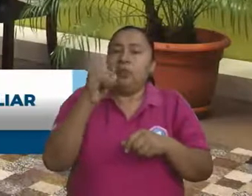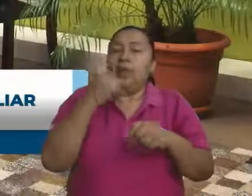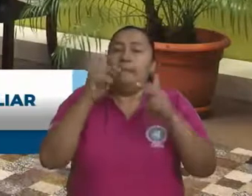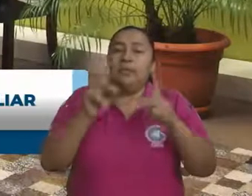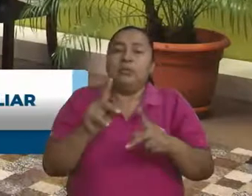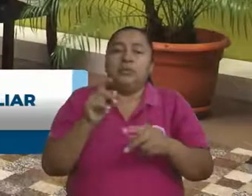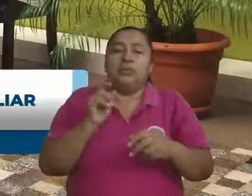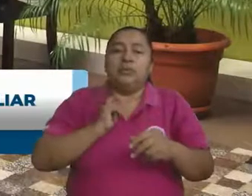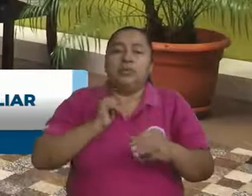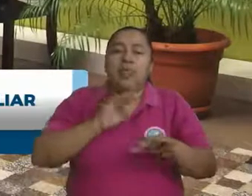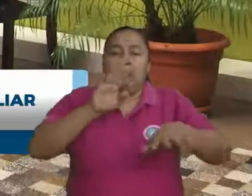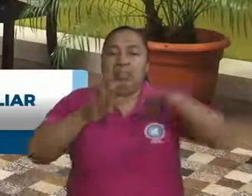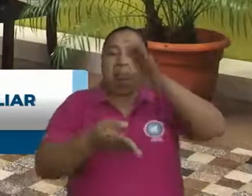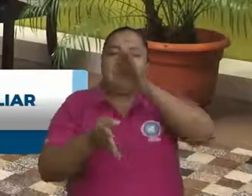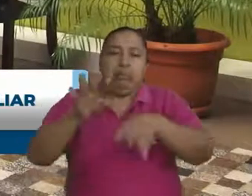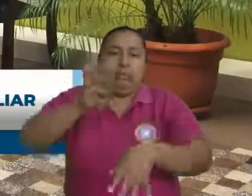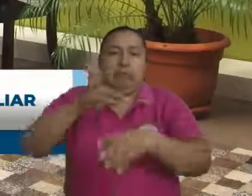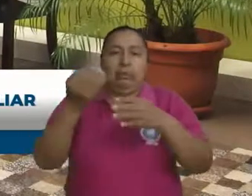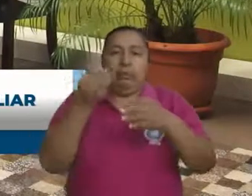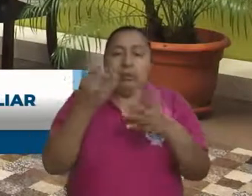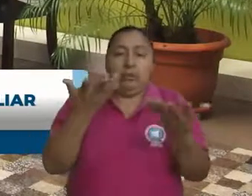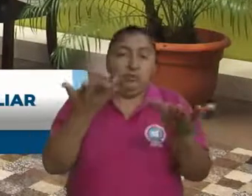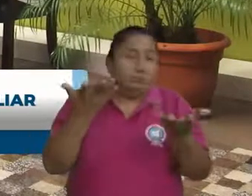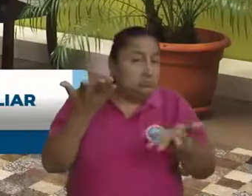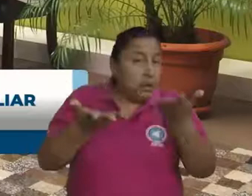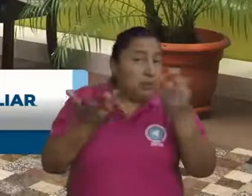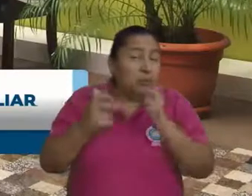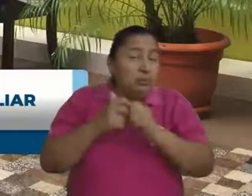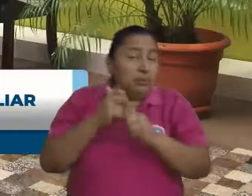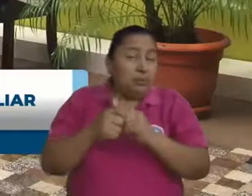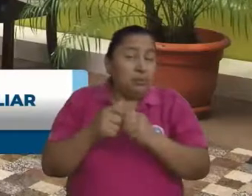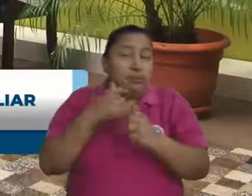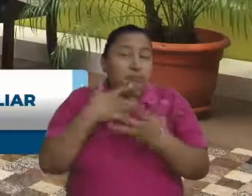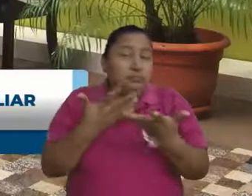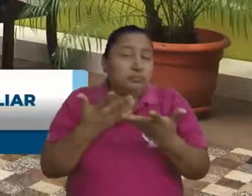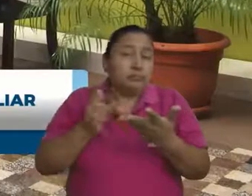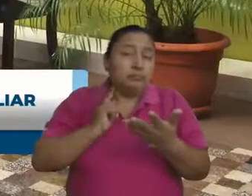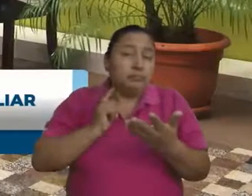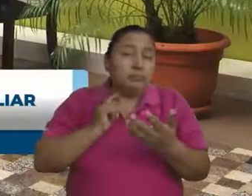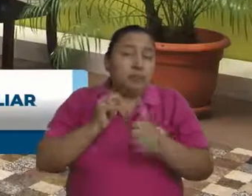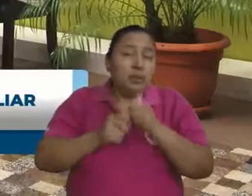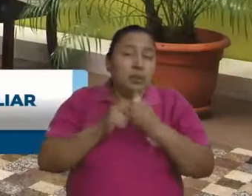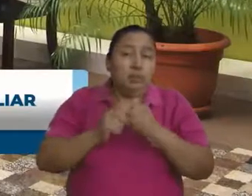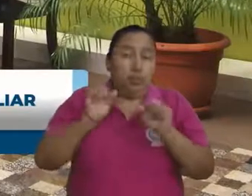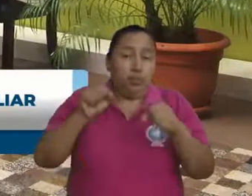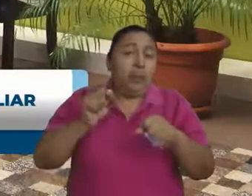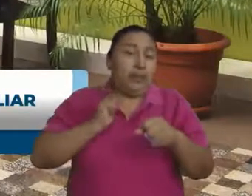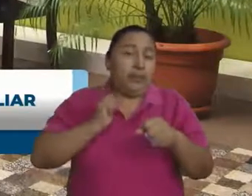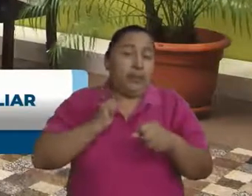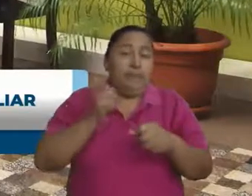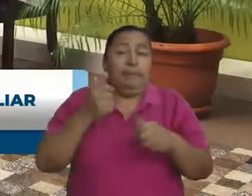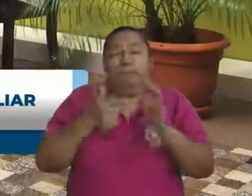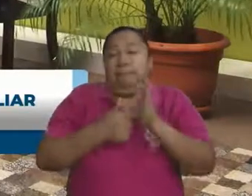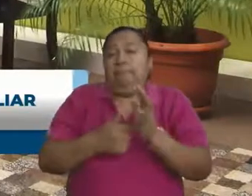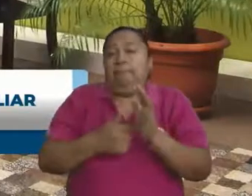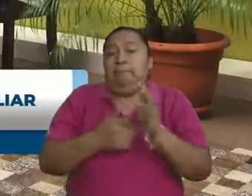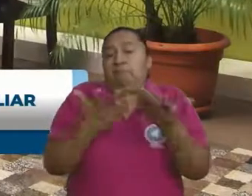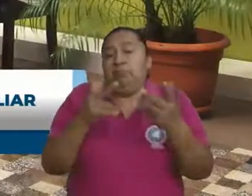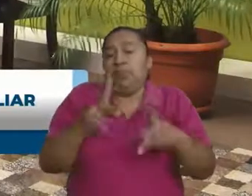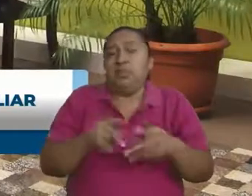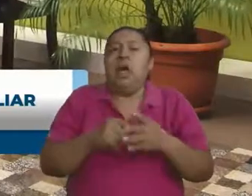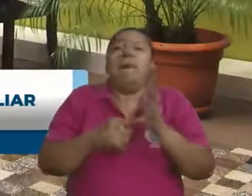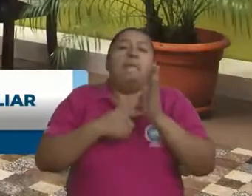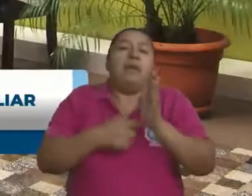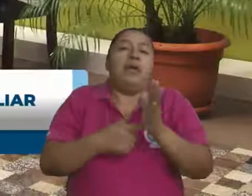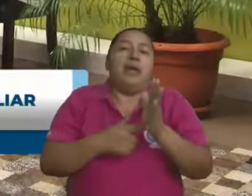alteran sus tiempos de comida. Puede ser también un factor o una causa de padecer de esto. Aquellas personas que, por ejemplo, comen